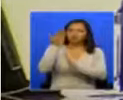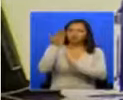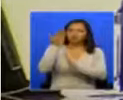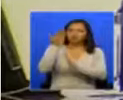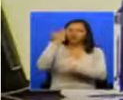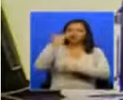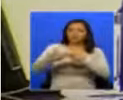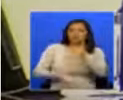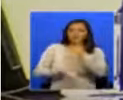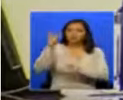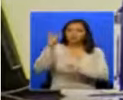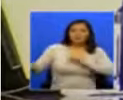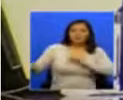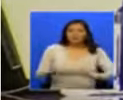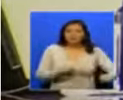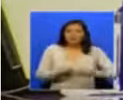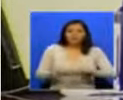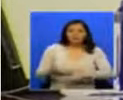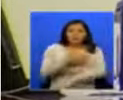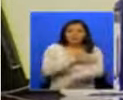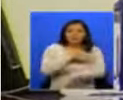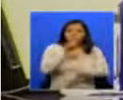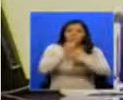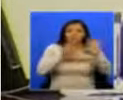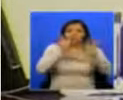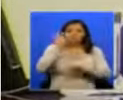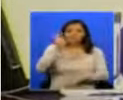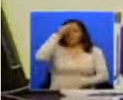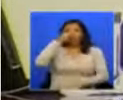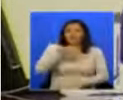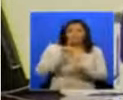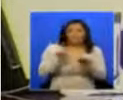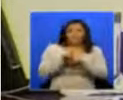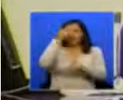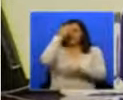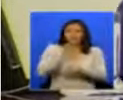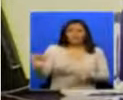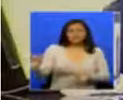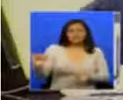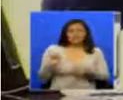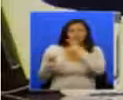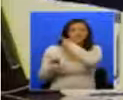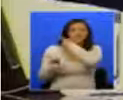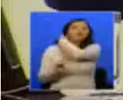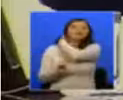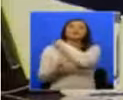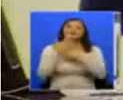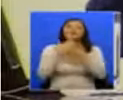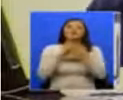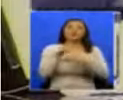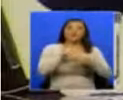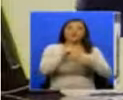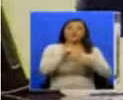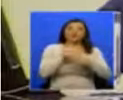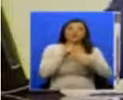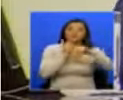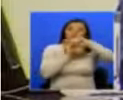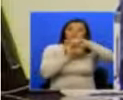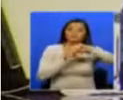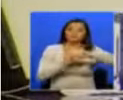quieren decir que esto nos pasa por no haber ahorrado, el mismo cuento, o sea, si sumáramos todos los fondos de ahorro que han sacado, llevaríamos 200 mil millones de dólares,